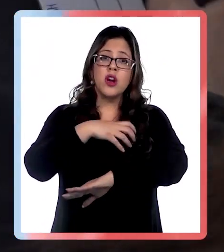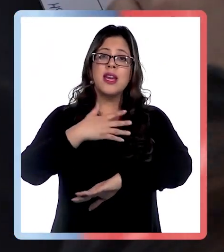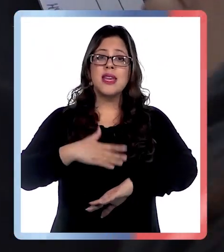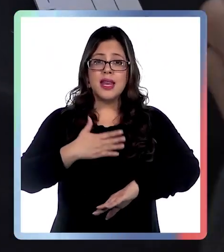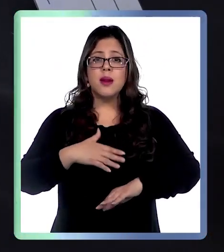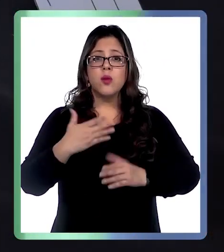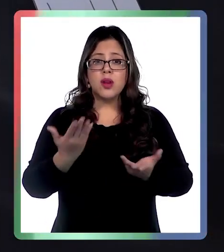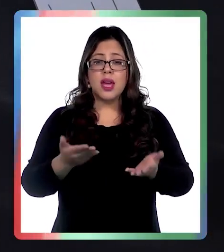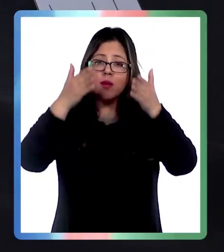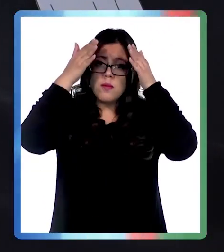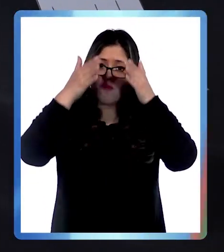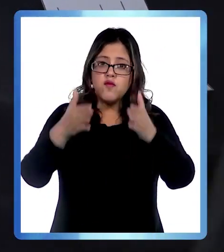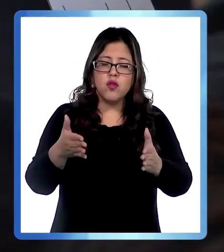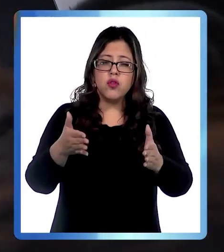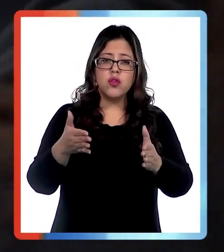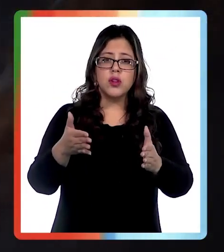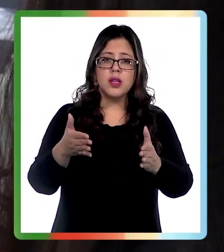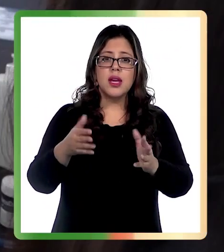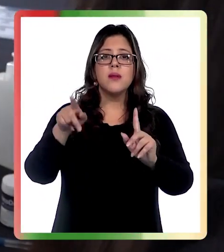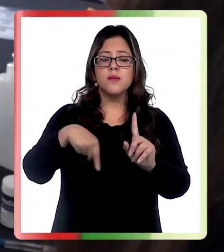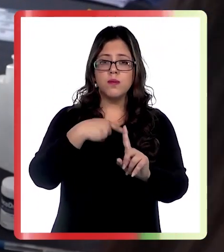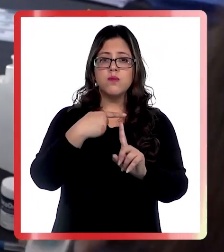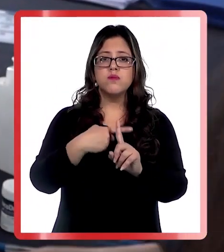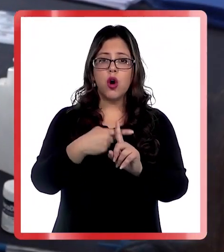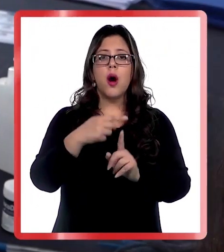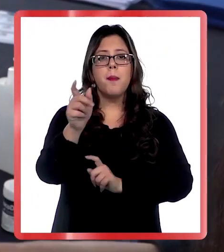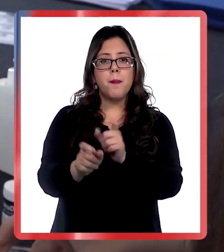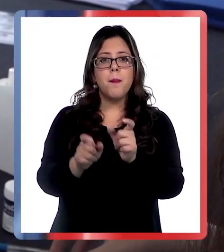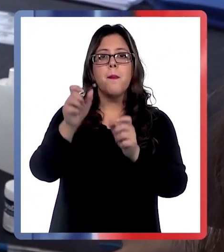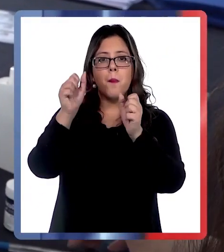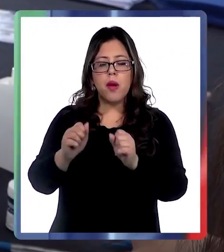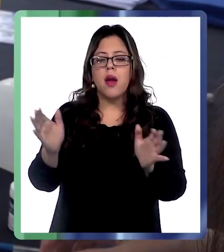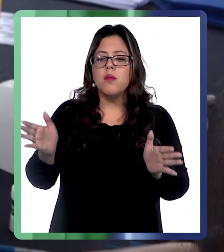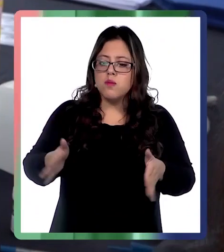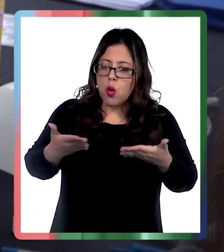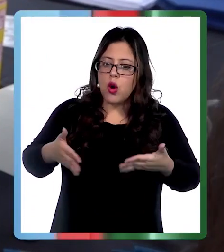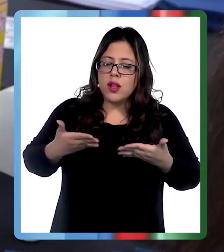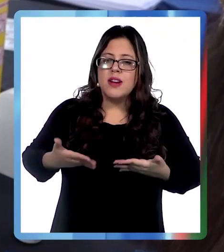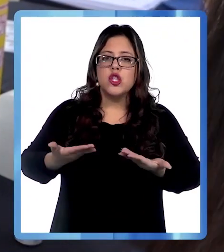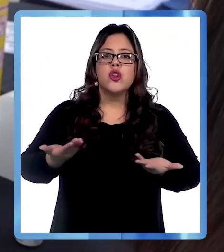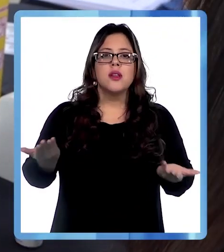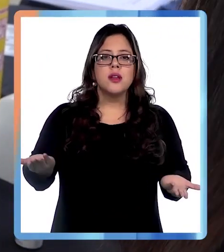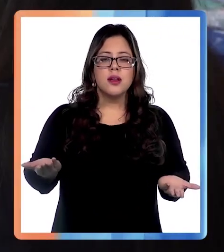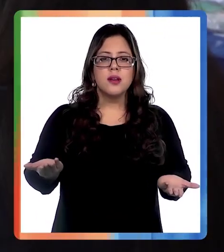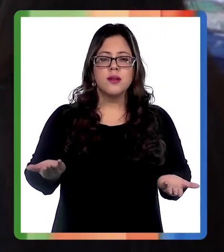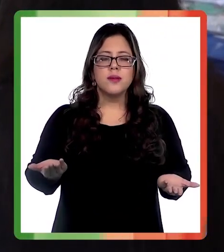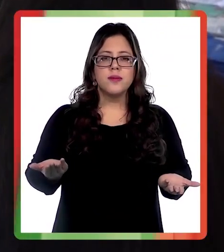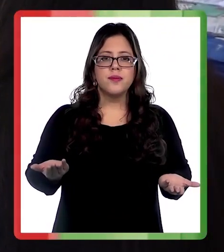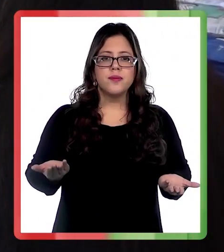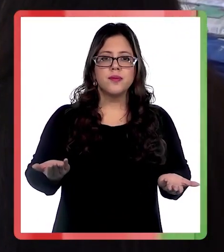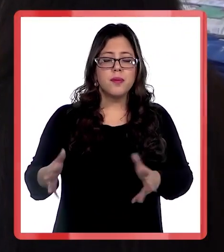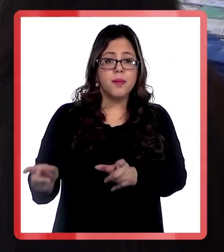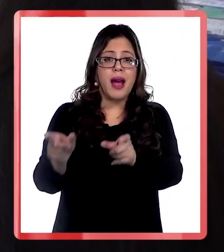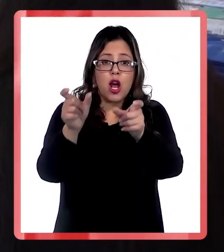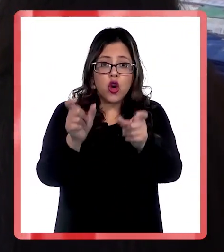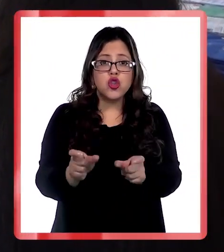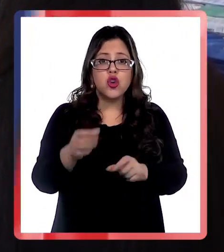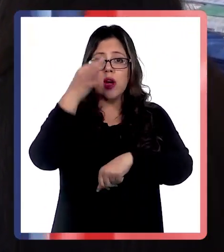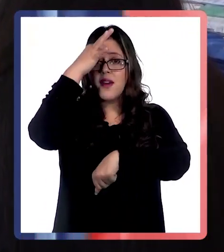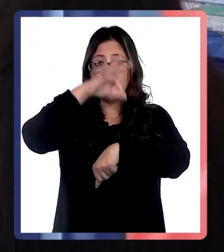país Así es que en la región queremos darle un enfoque desde lo positivo para que las personas se motiven